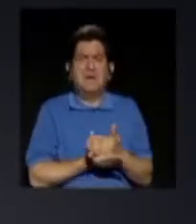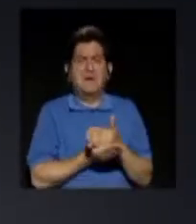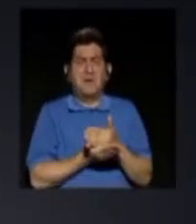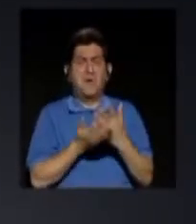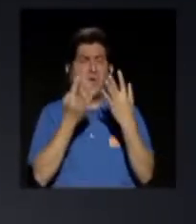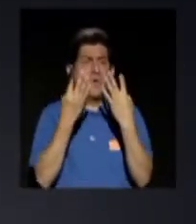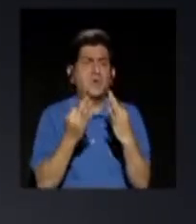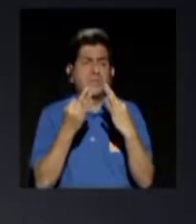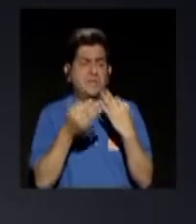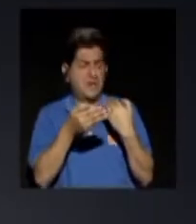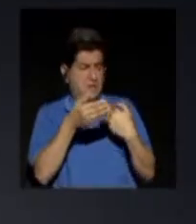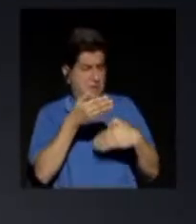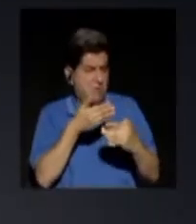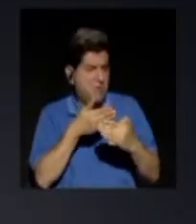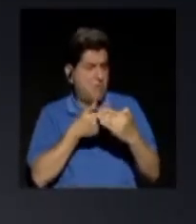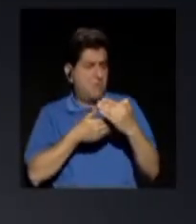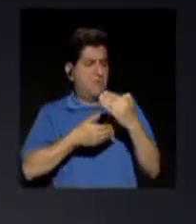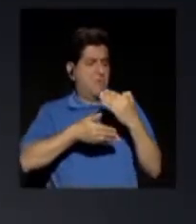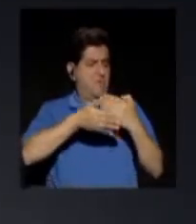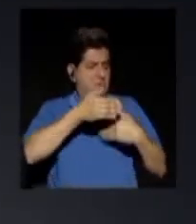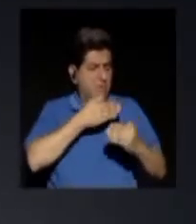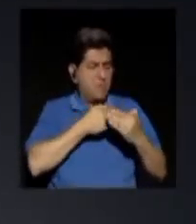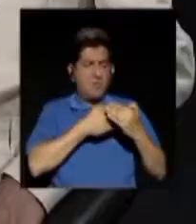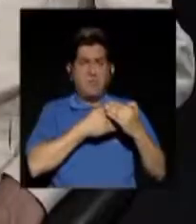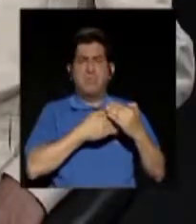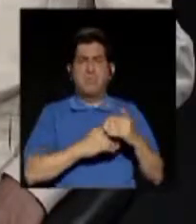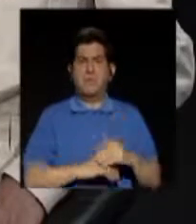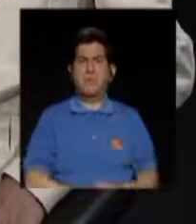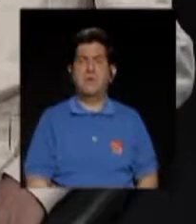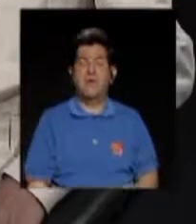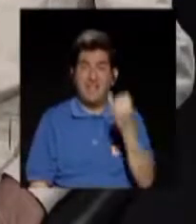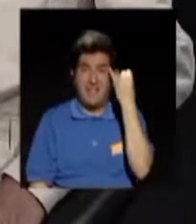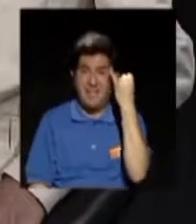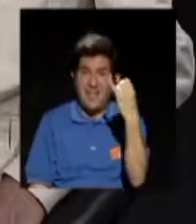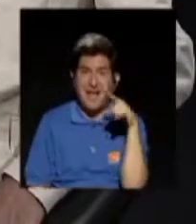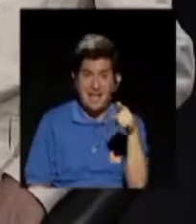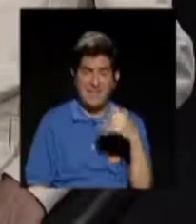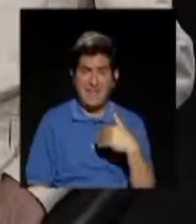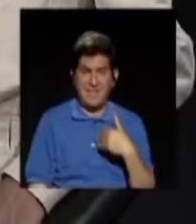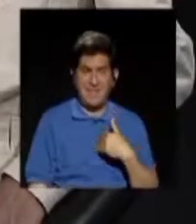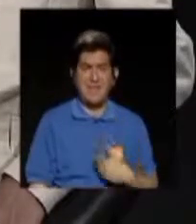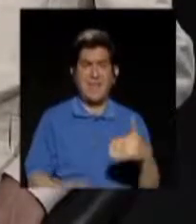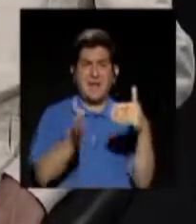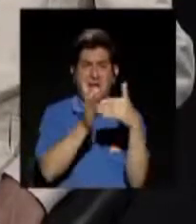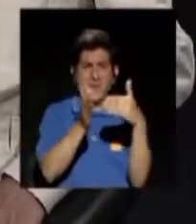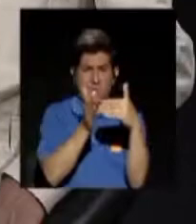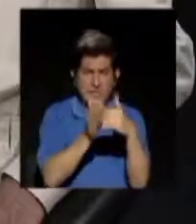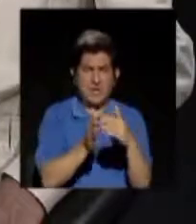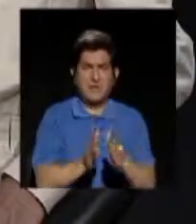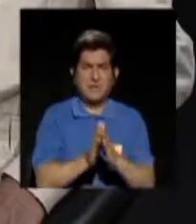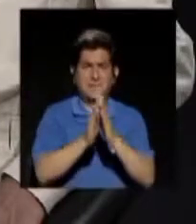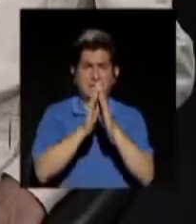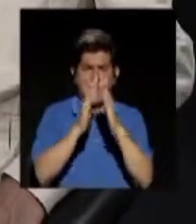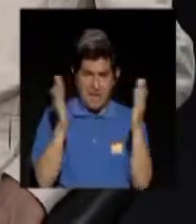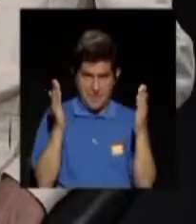echar hacia atrás. De manera que la idea esta de reapertura a la universidad